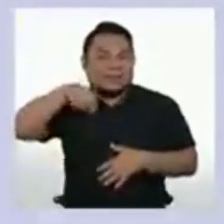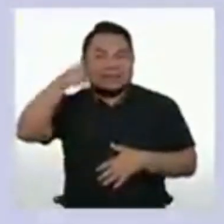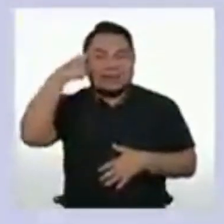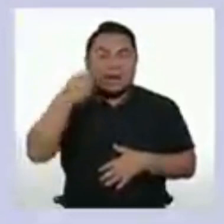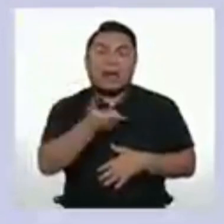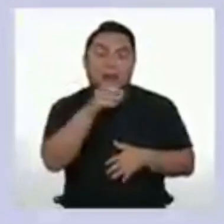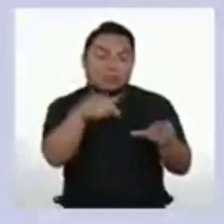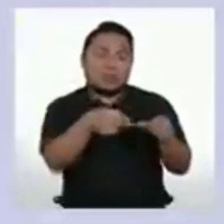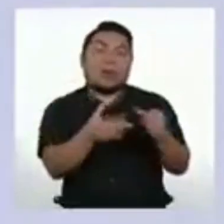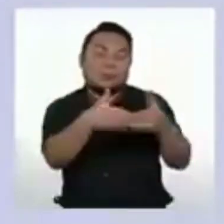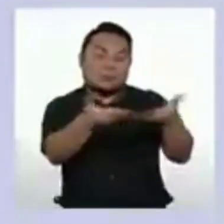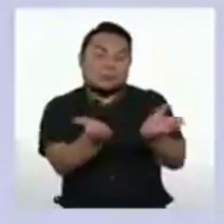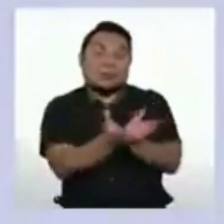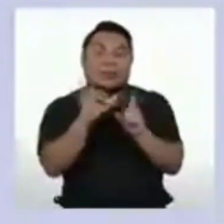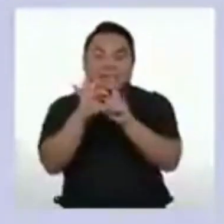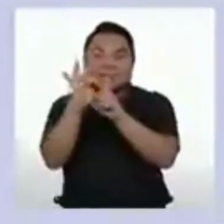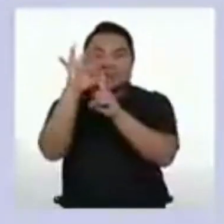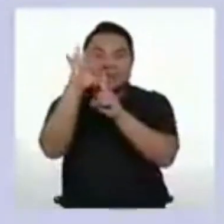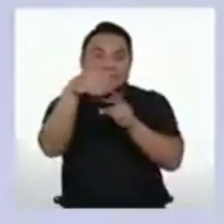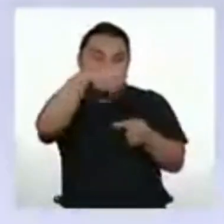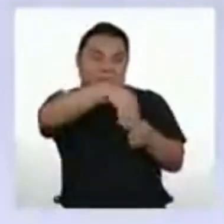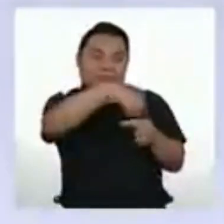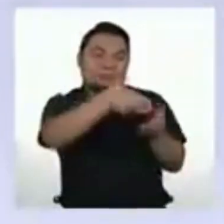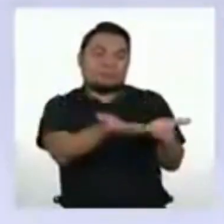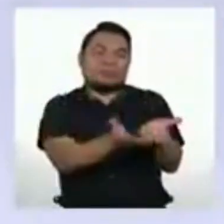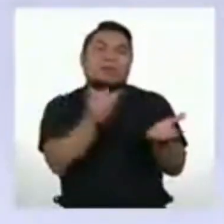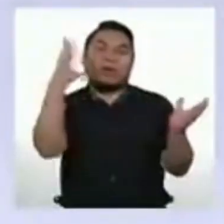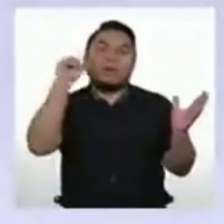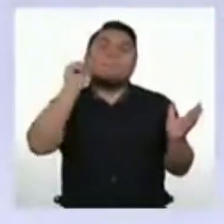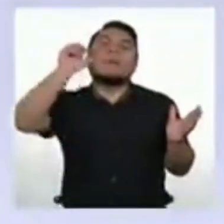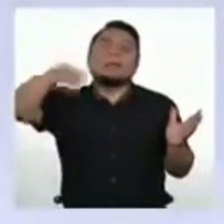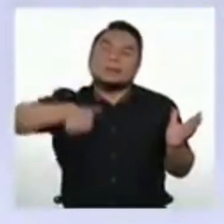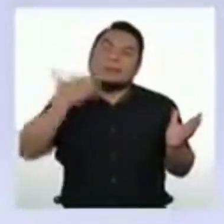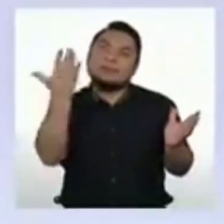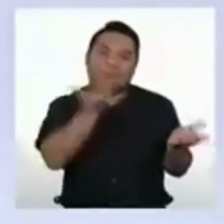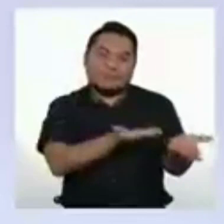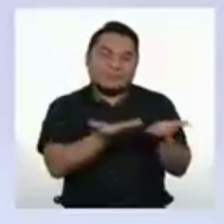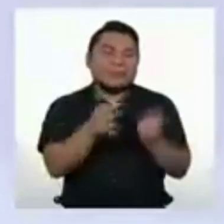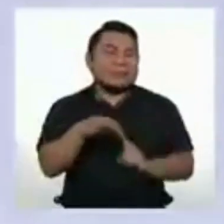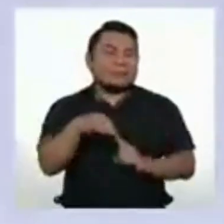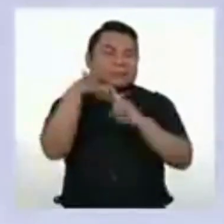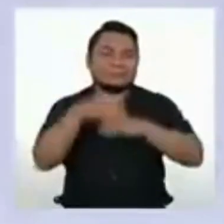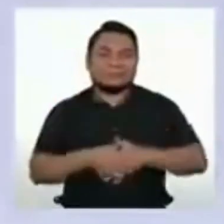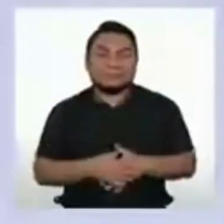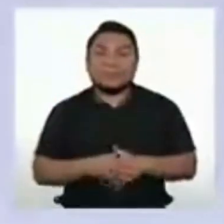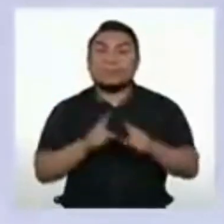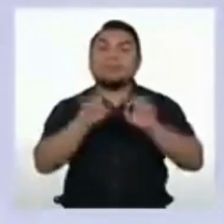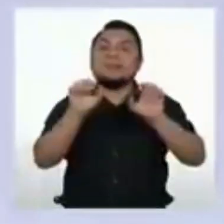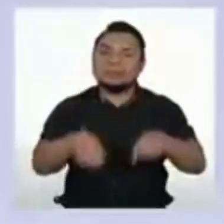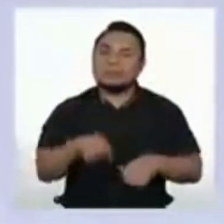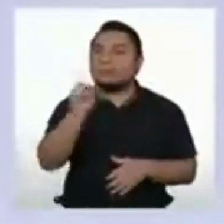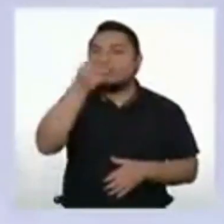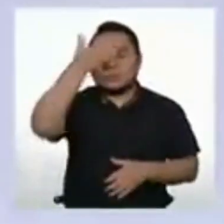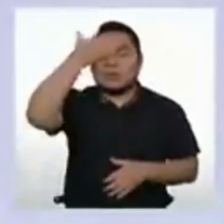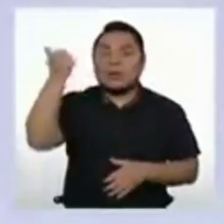a remojar en un plato las lentejas o alberjas para usarlas el día de mañana de una forma súper especial. Pero eso sí, no